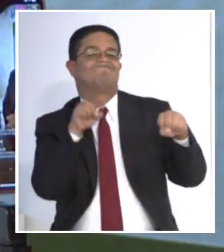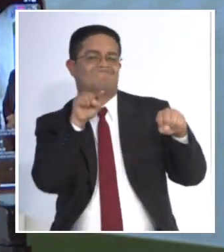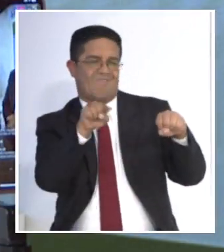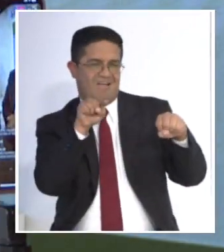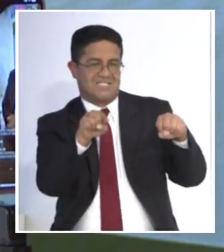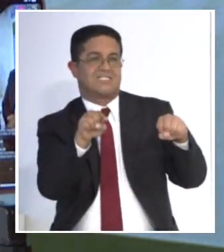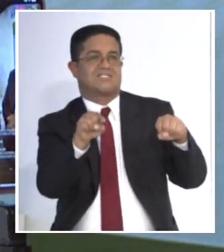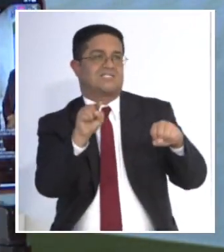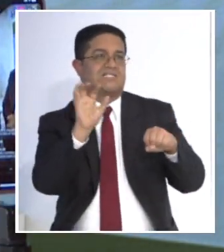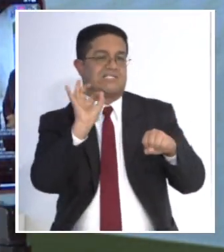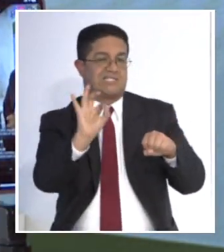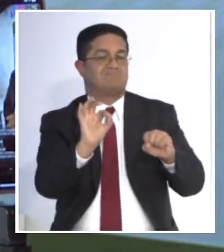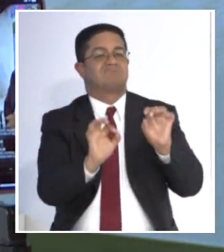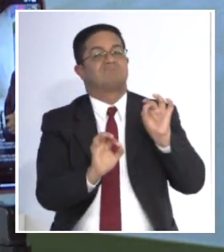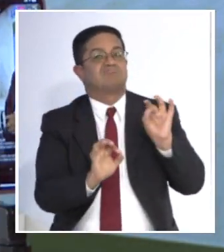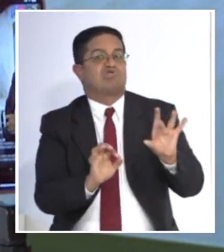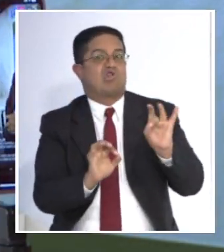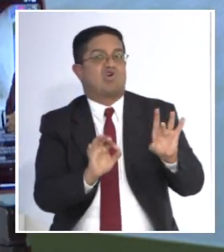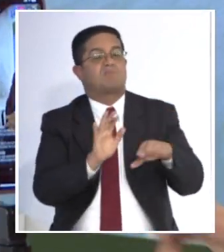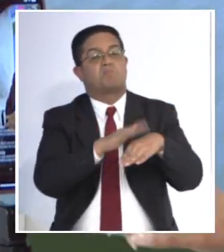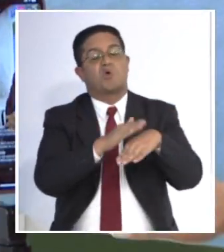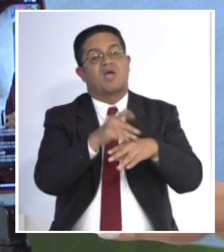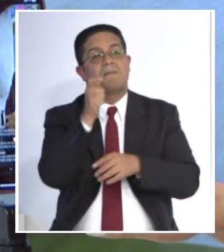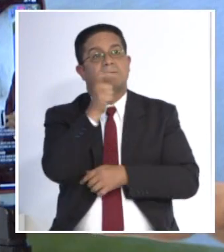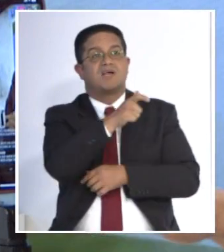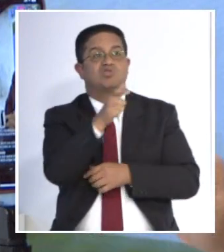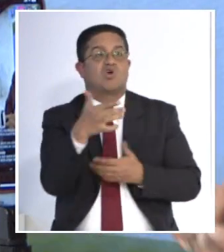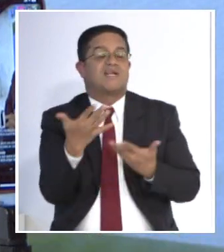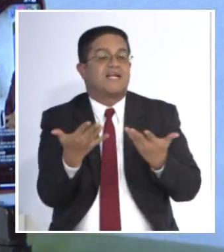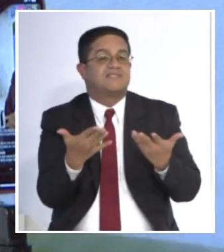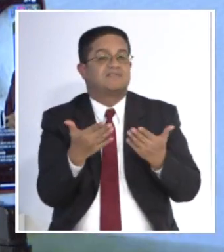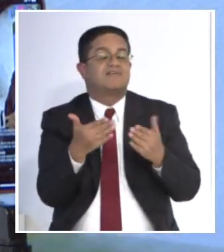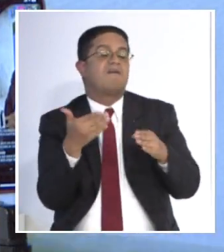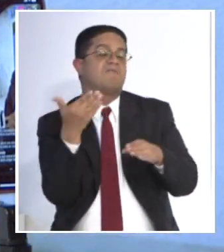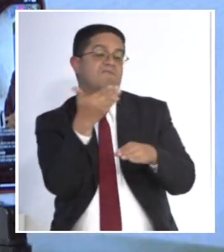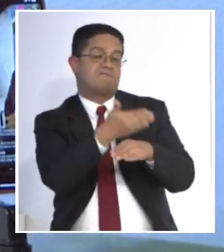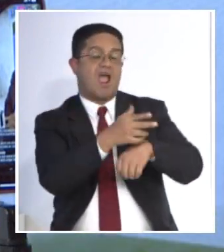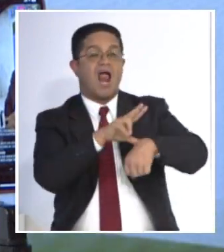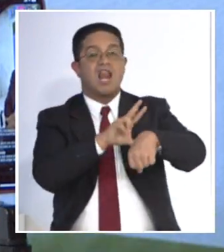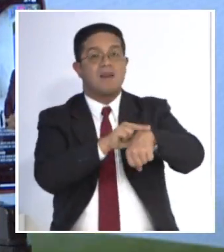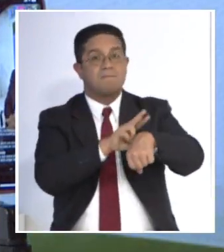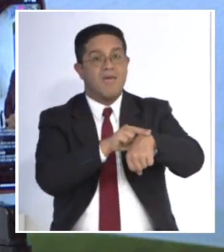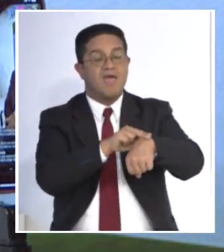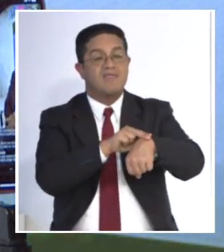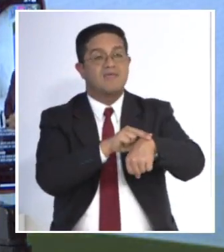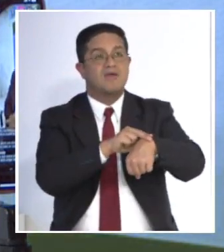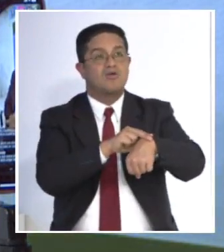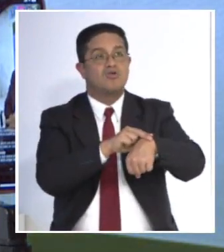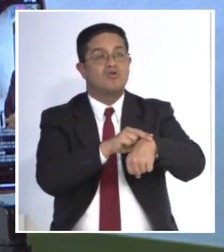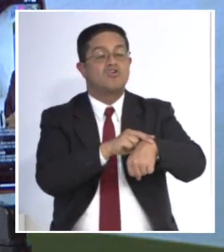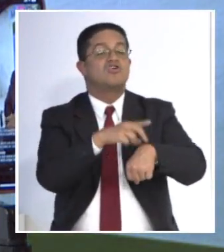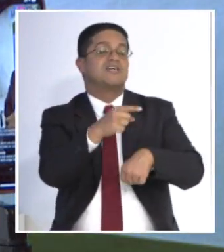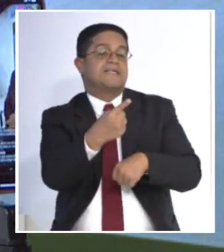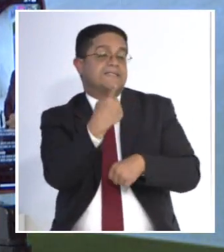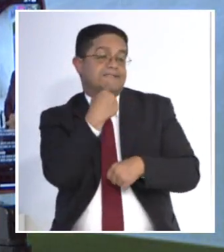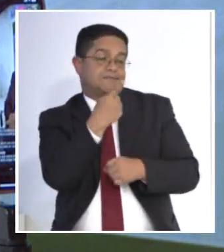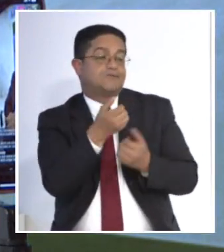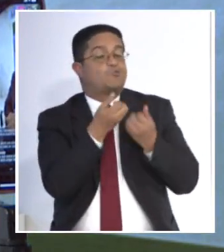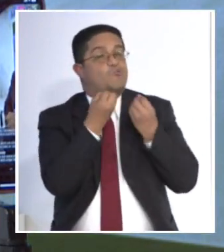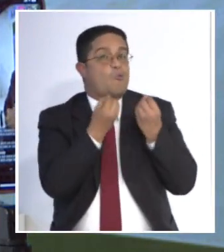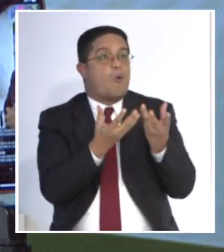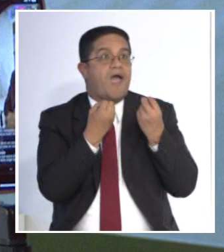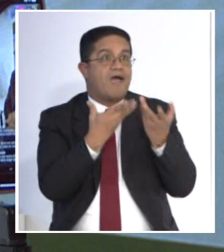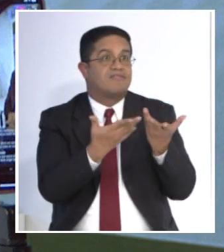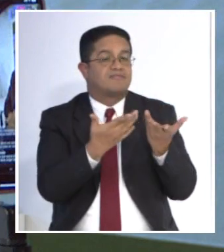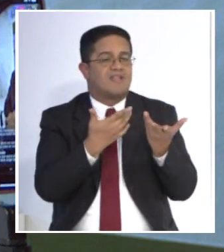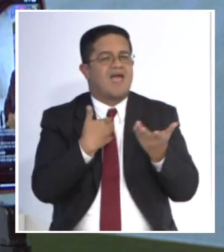dolor crónico y progresivo donde el paciente acude a la consulta porque en una oportunidad refiere que cuando estaba pequeño en